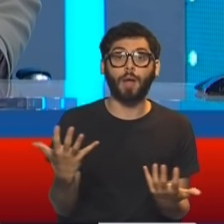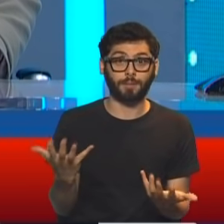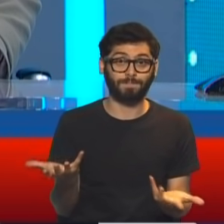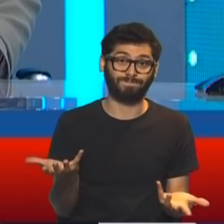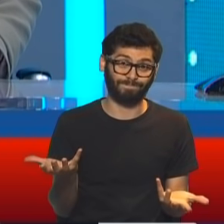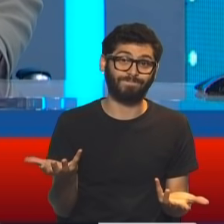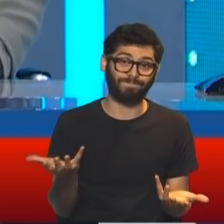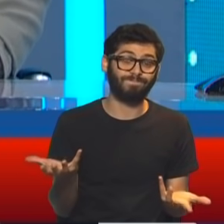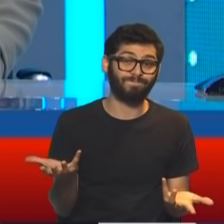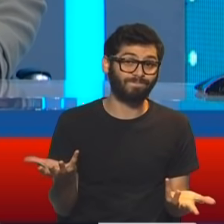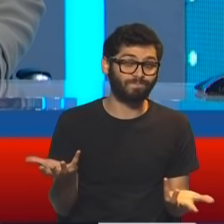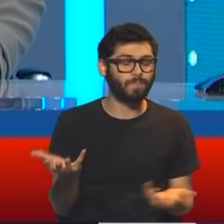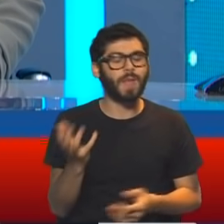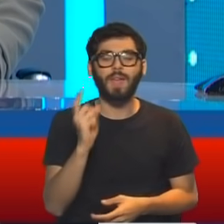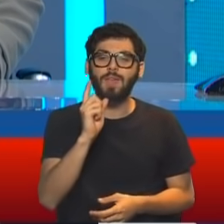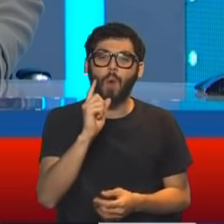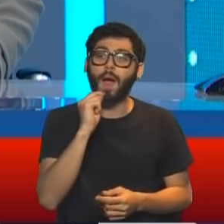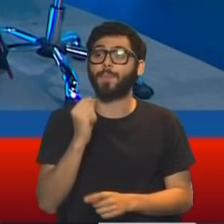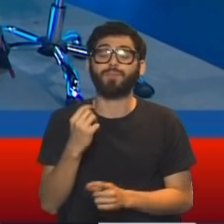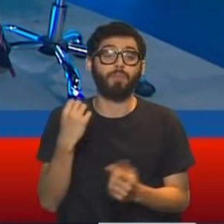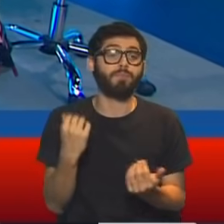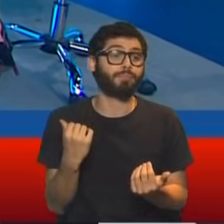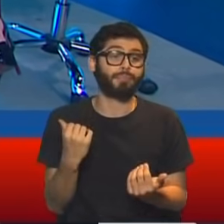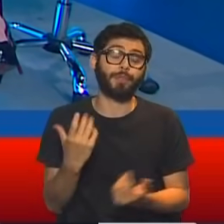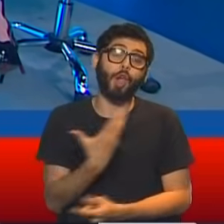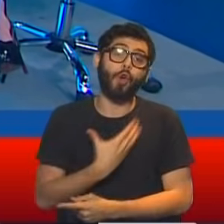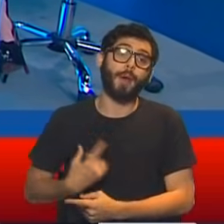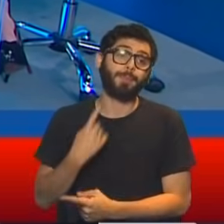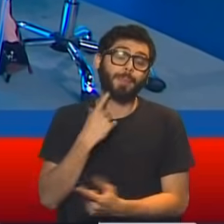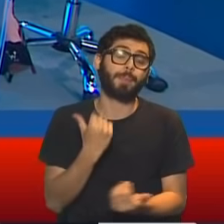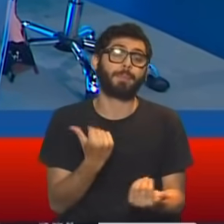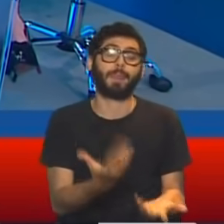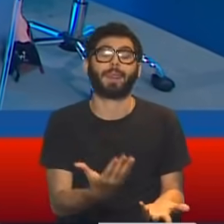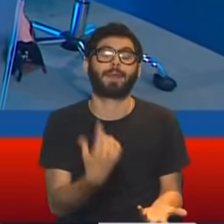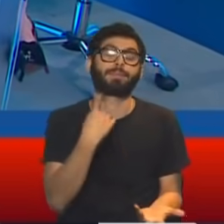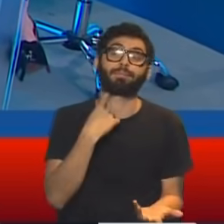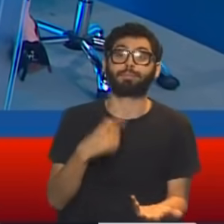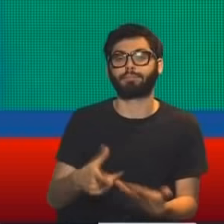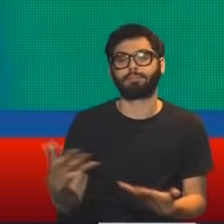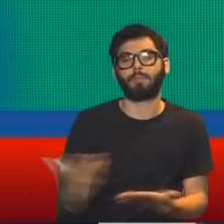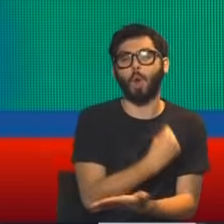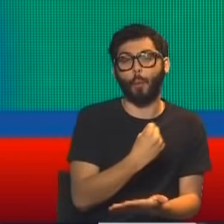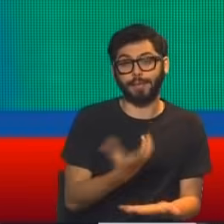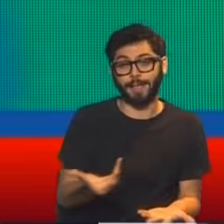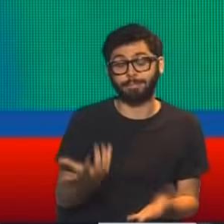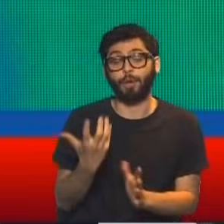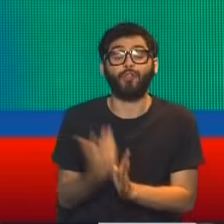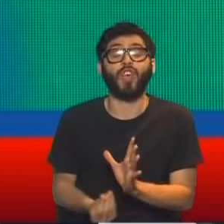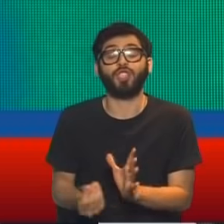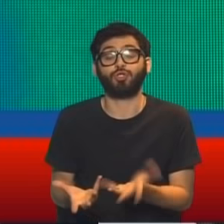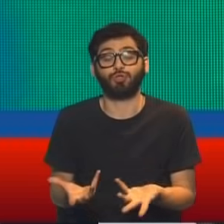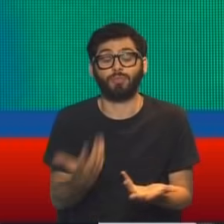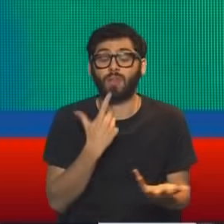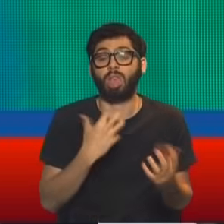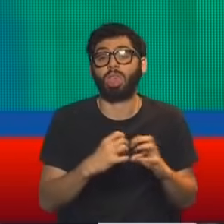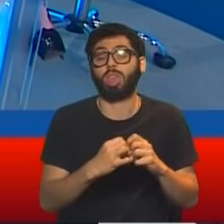habilita Todo el esa tiempo. idea, Pero ¿no? acá la habilitaron desde el gobierno, digamos, desde Claro. Aníbal Sí, claro. Fernández, Claro, en un error no Sí, forzado, un habilitó error una discusión político. que no tiene nada que Porque ver. hay